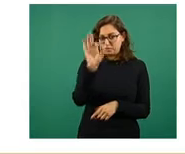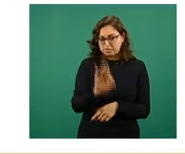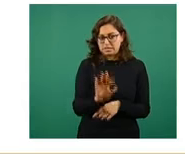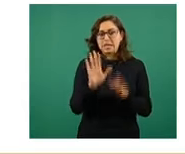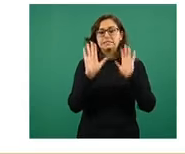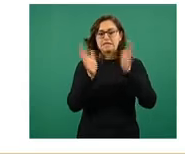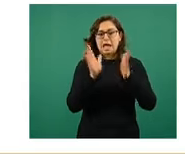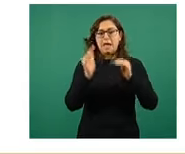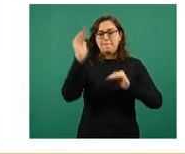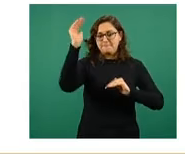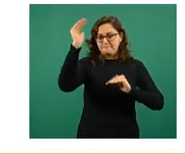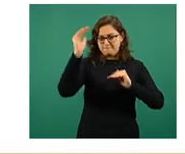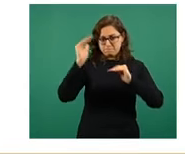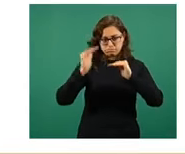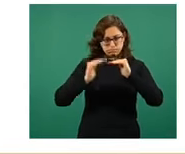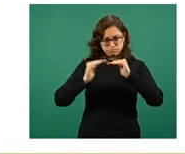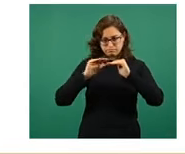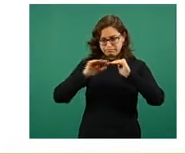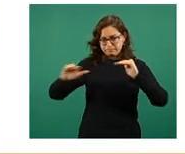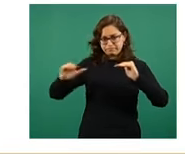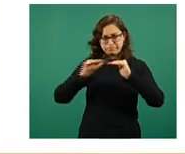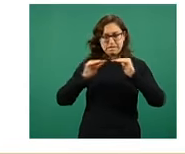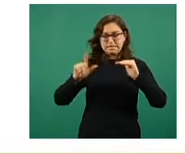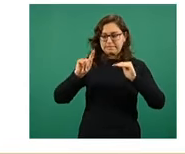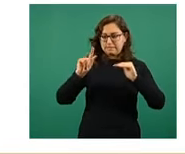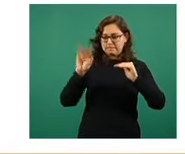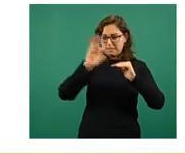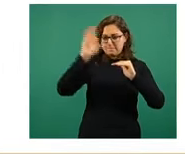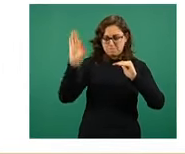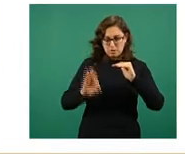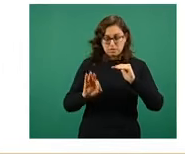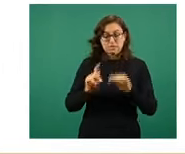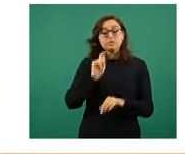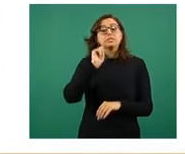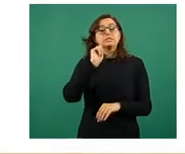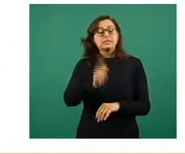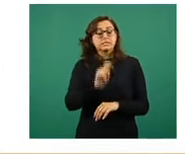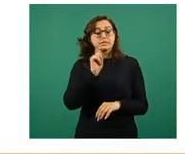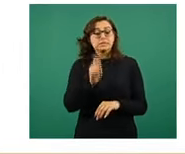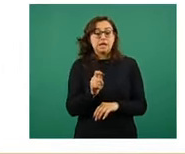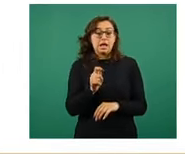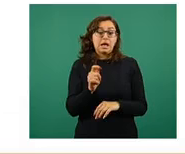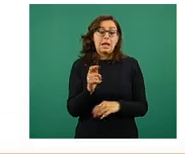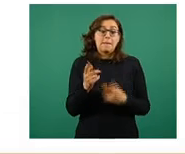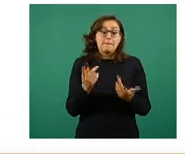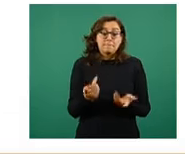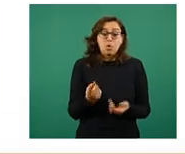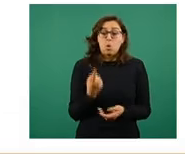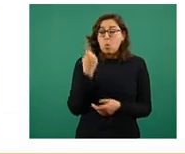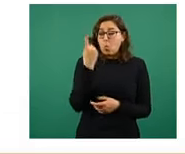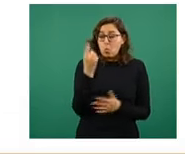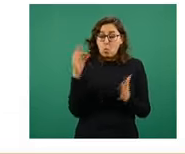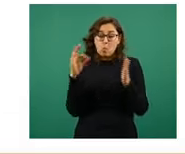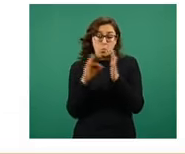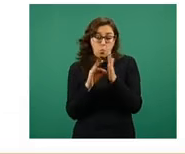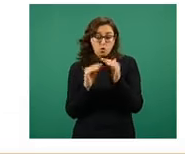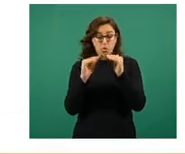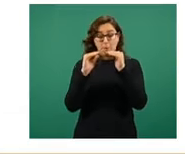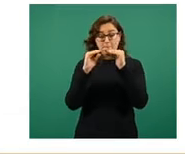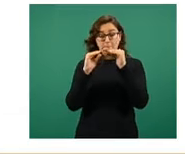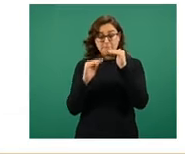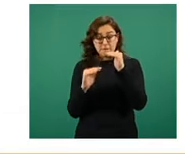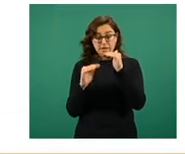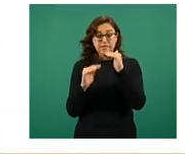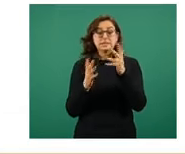seguridad, 70% de ocupación, lo que quiere decir que de bajar un punto porcentual en siguientes días